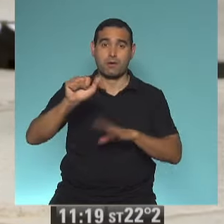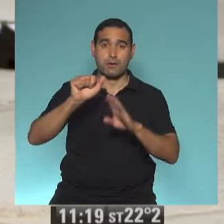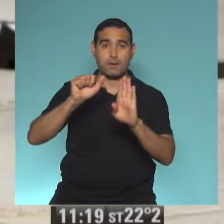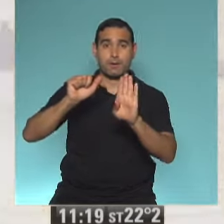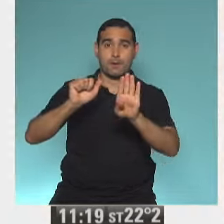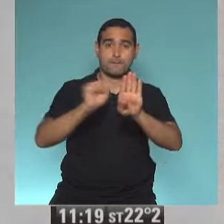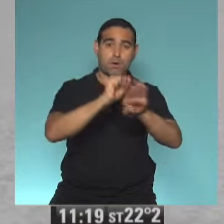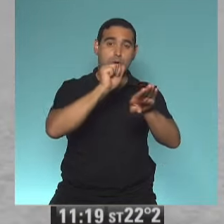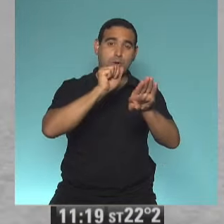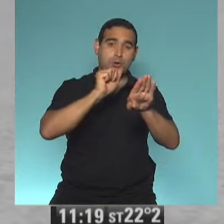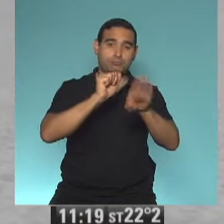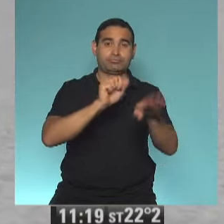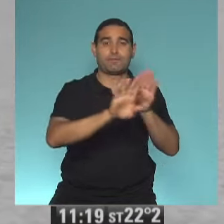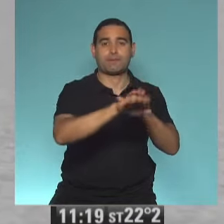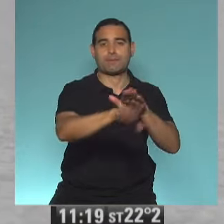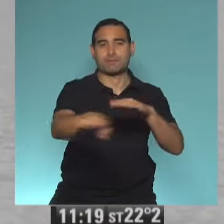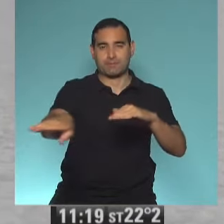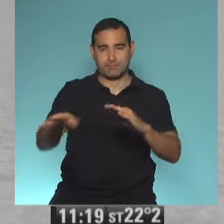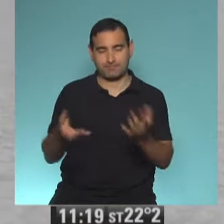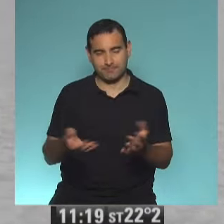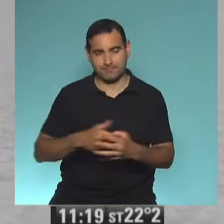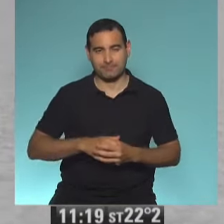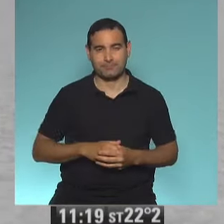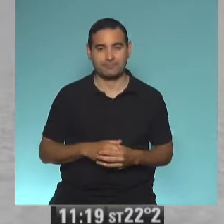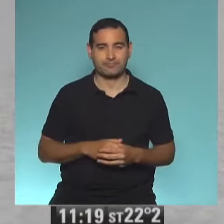tiró la primera y ¡chum! Se cayeron todas.